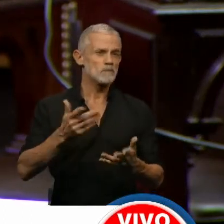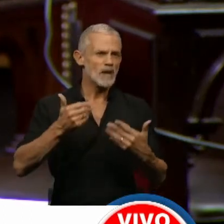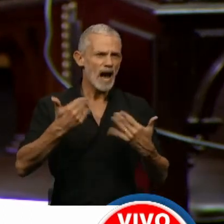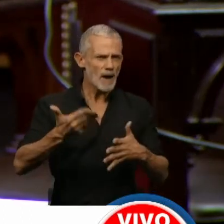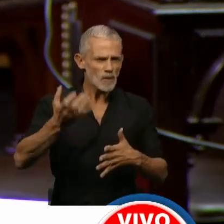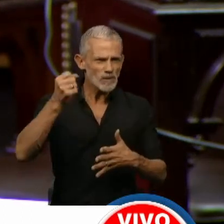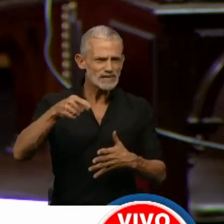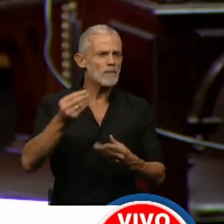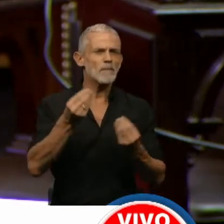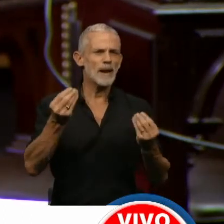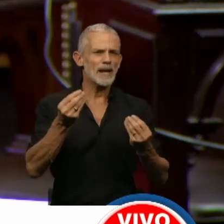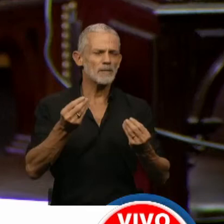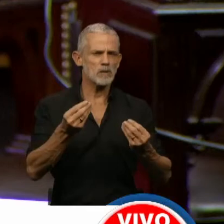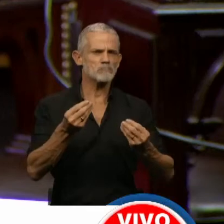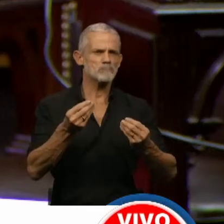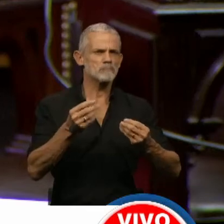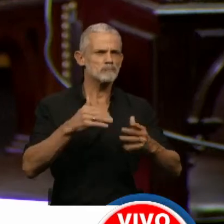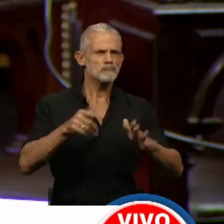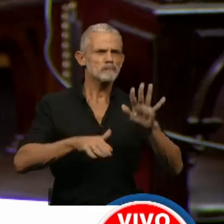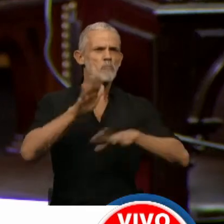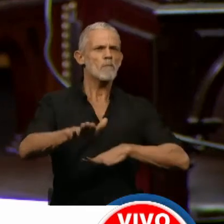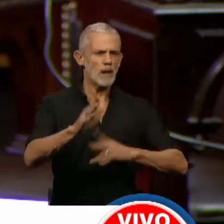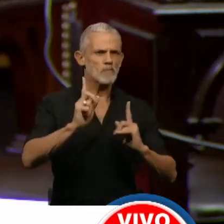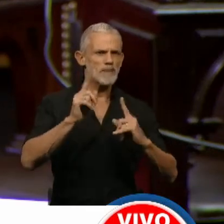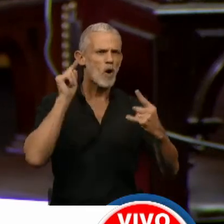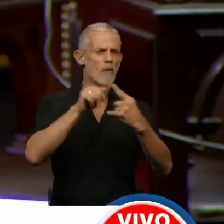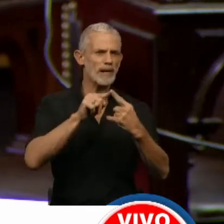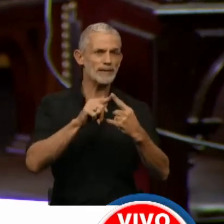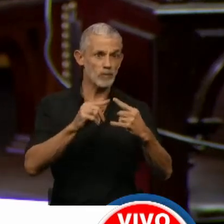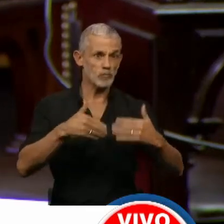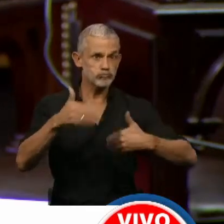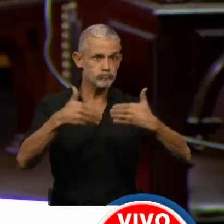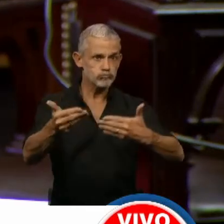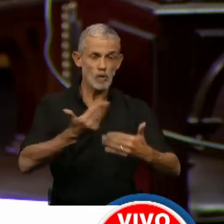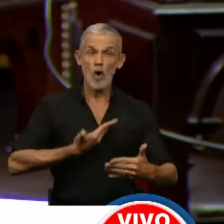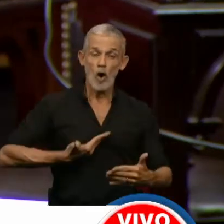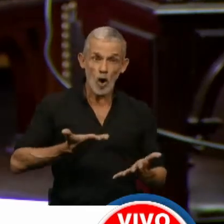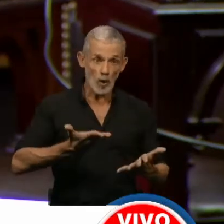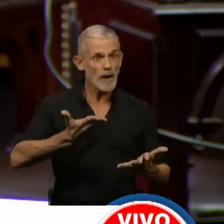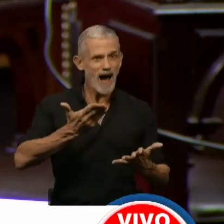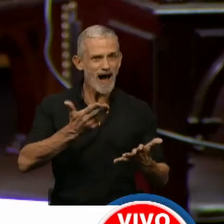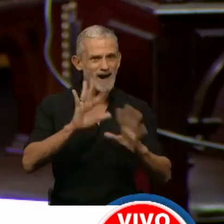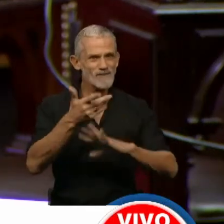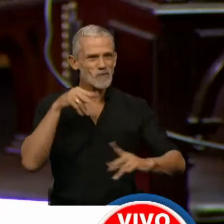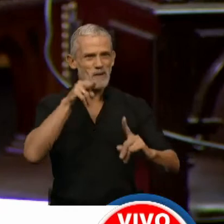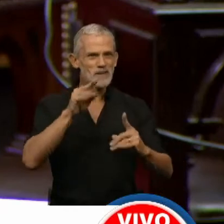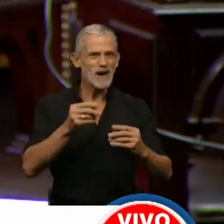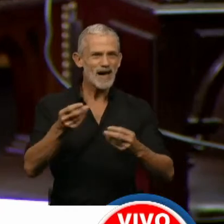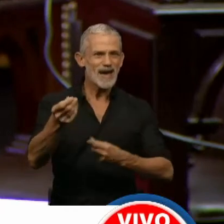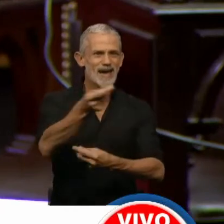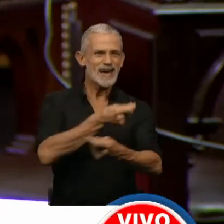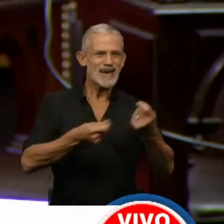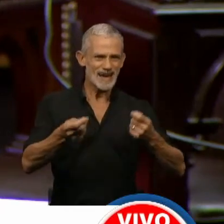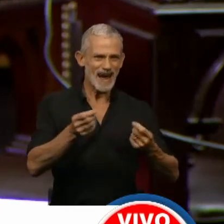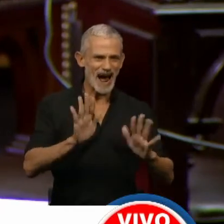Aprovechar para reivindicar que estamos dando un paso en el mismo sentido y hemos encontrado un gobierno que mira de la misma manera que el mercado